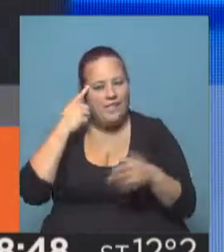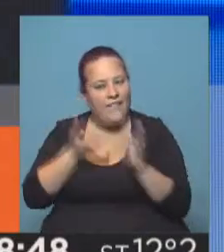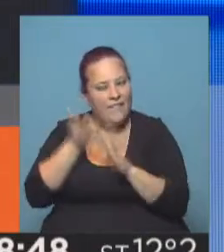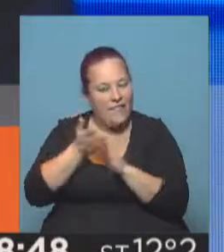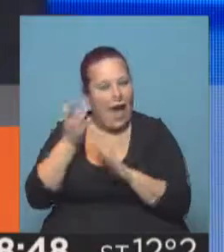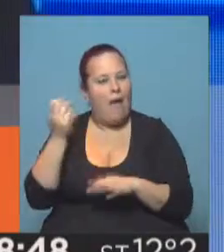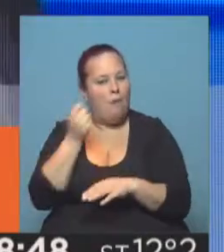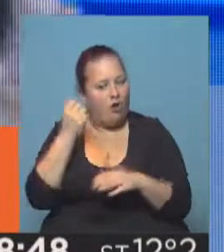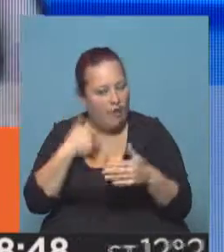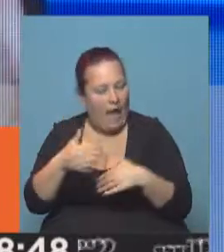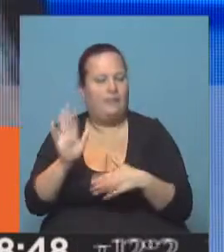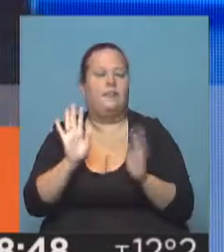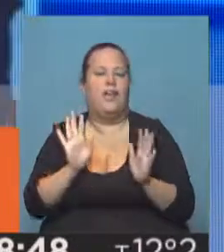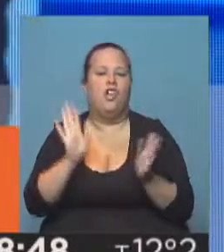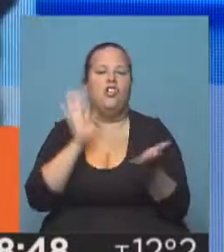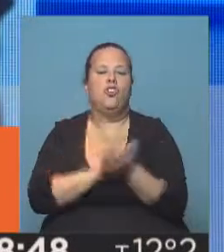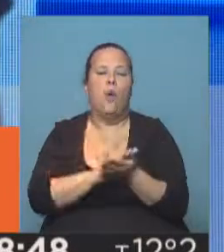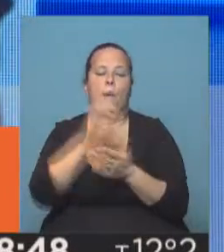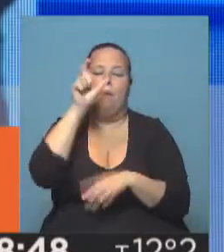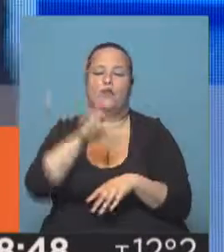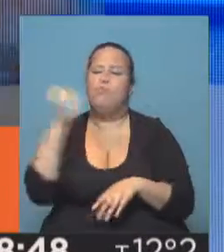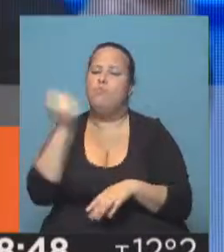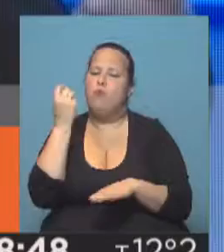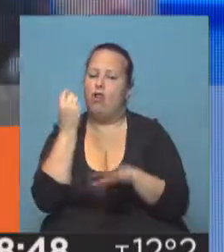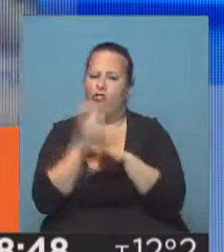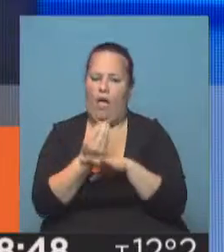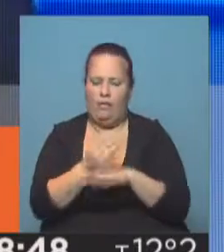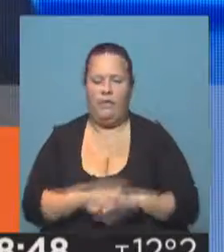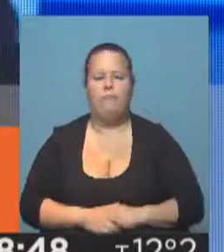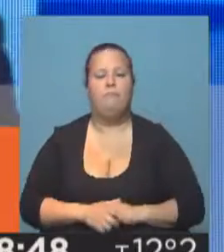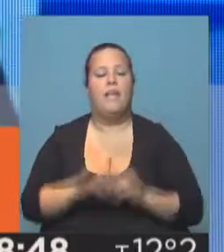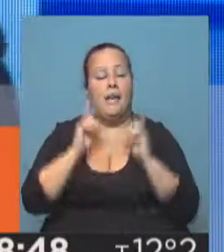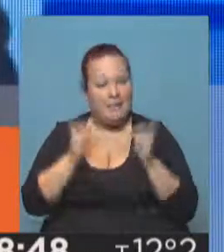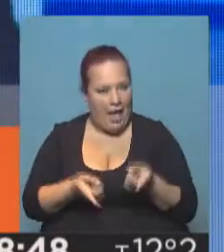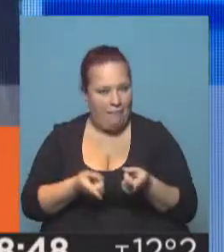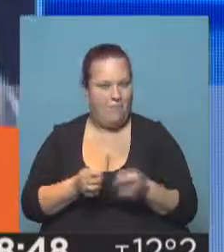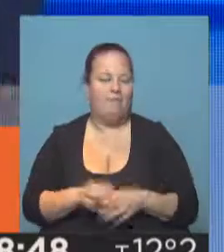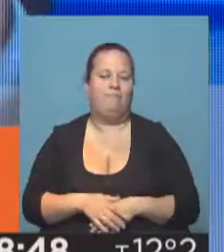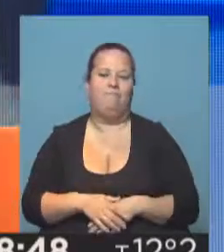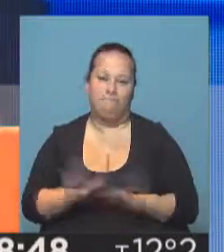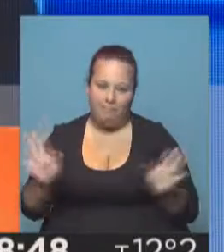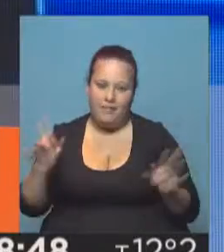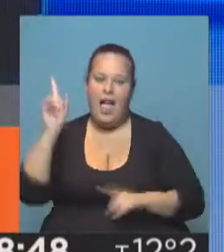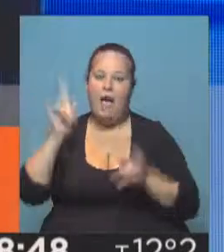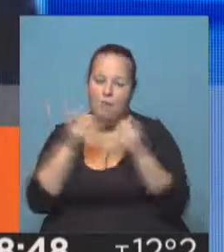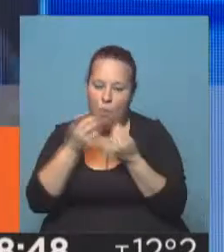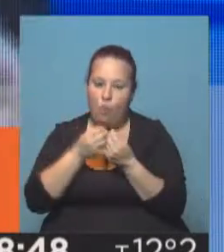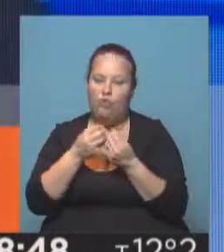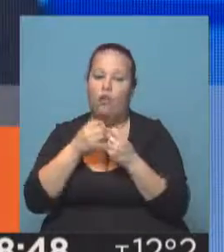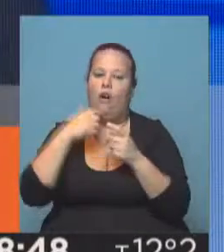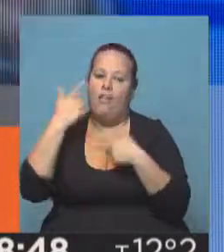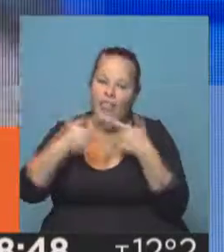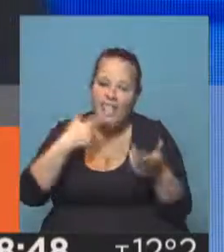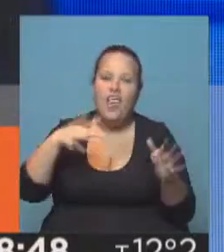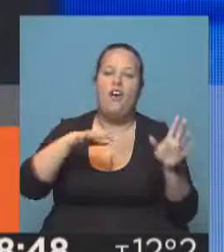acercamiento importante. Claro. Referentes muy importantes y que además ya en muchos casos desglosaron o